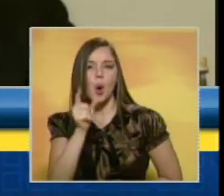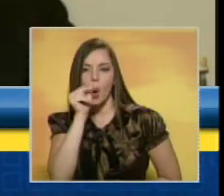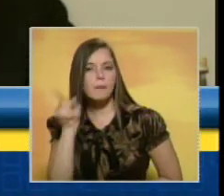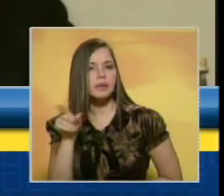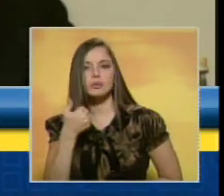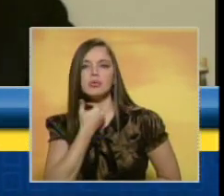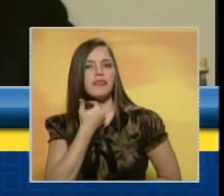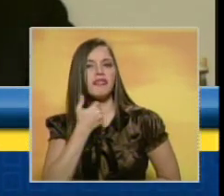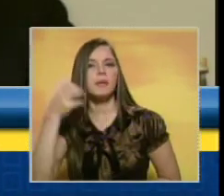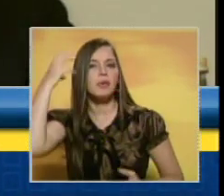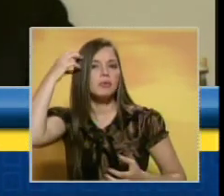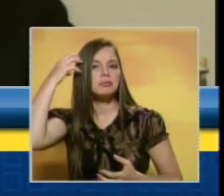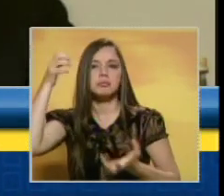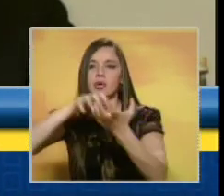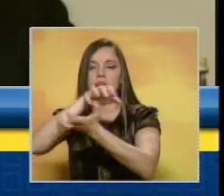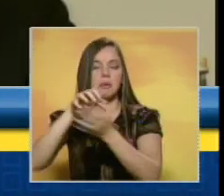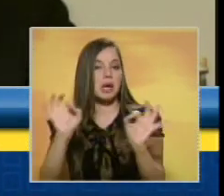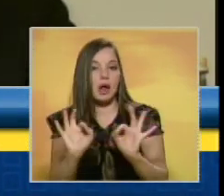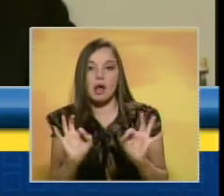Su trabajo de vuelo